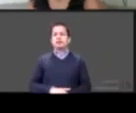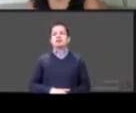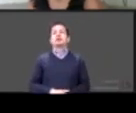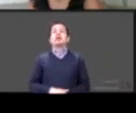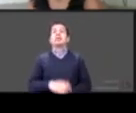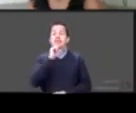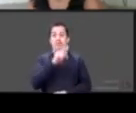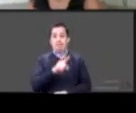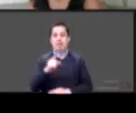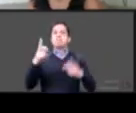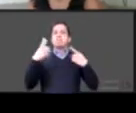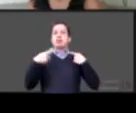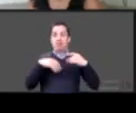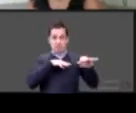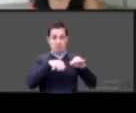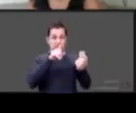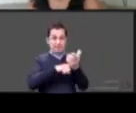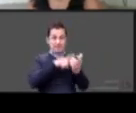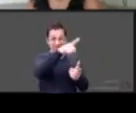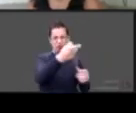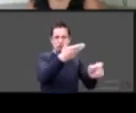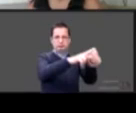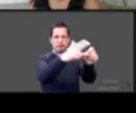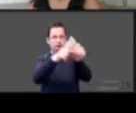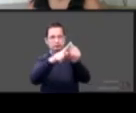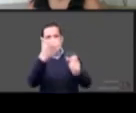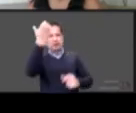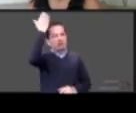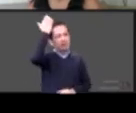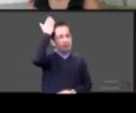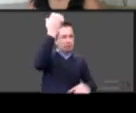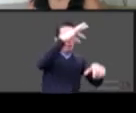salud, porque como ustedes saben, pues hay ahí